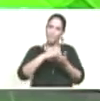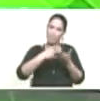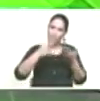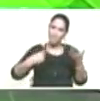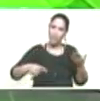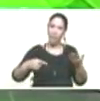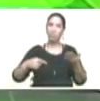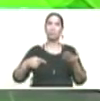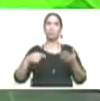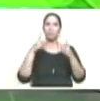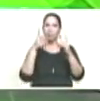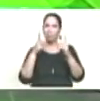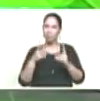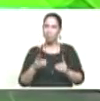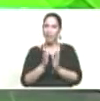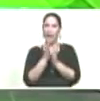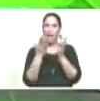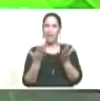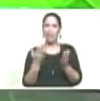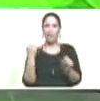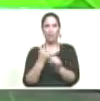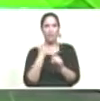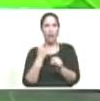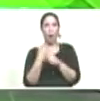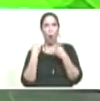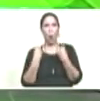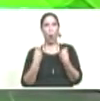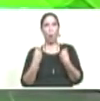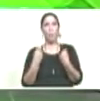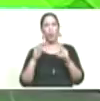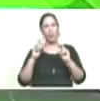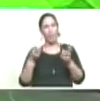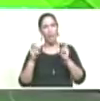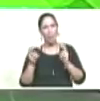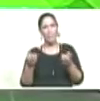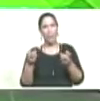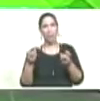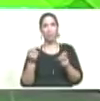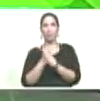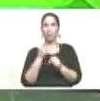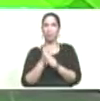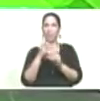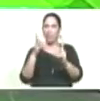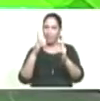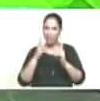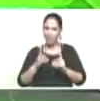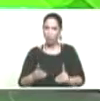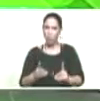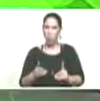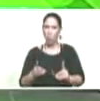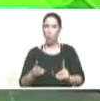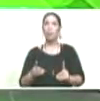Definamos muy bien las agendas, los temas y las decisiones a tomar,